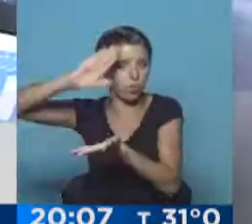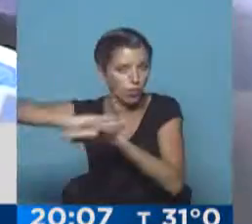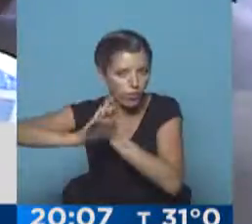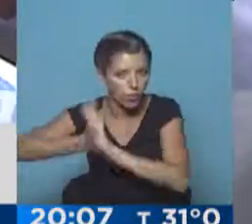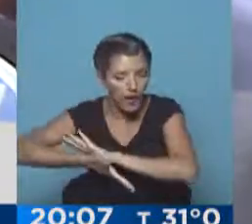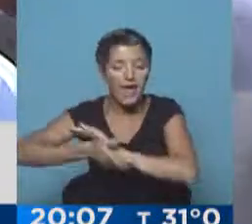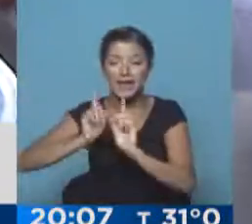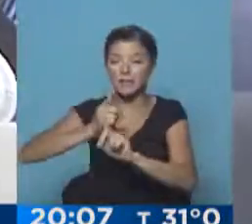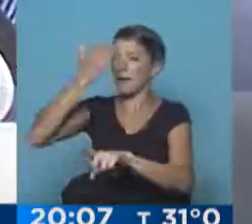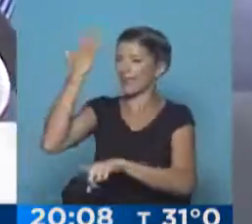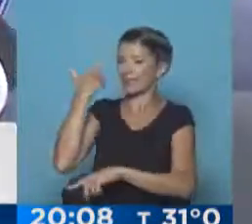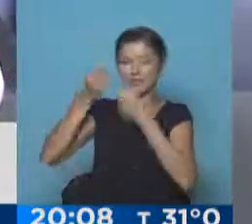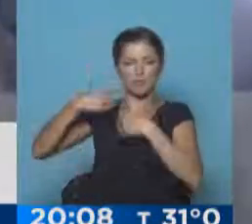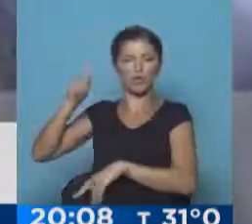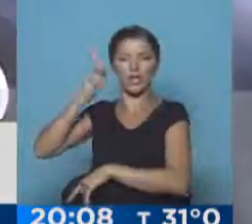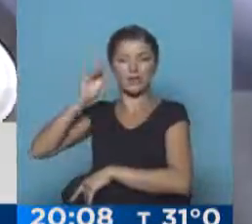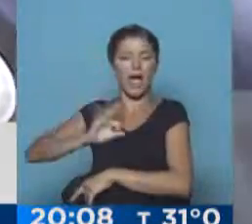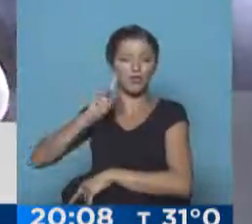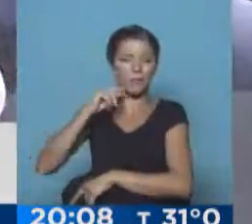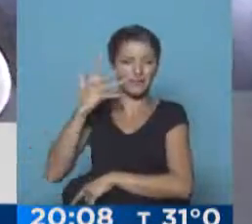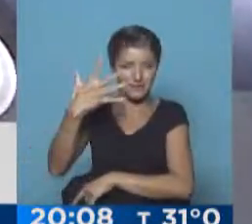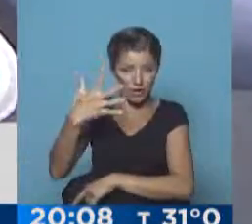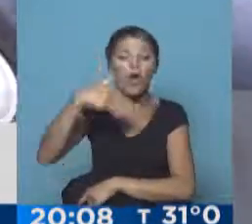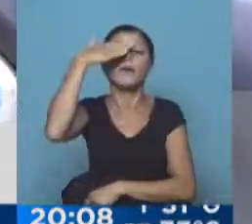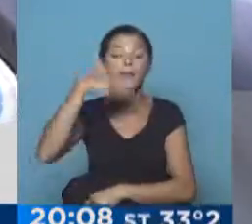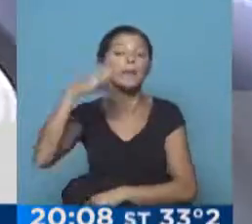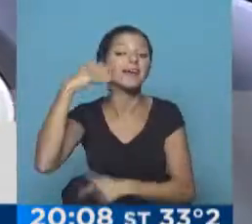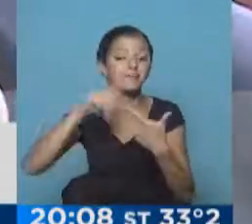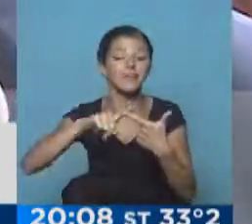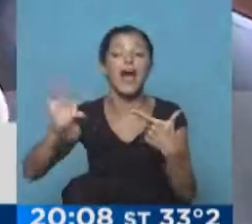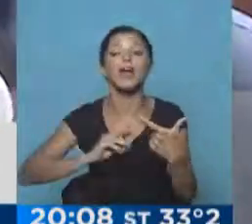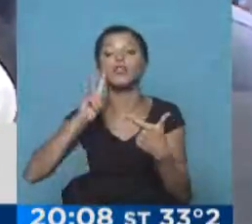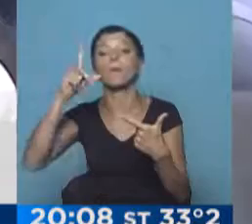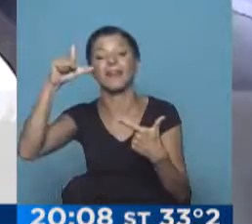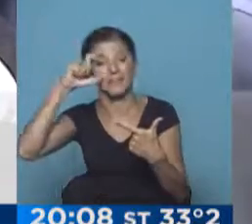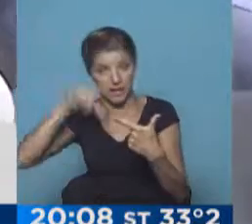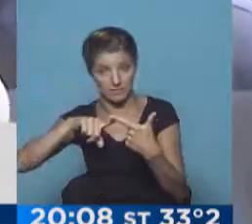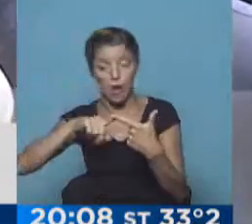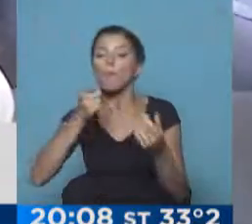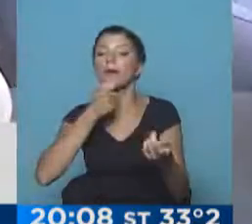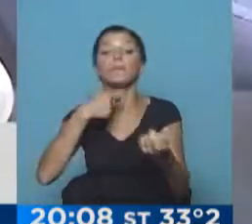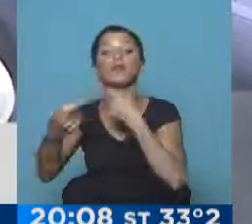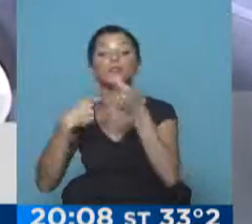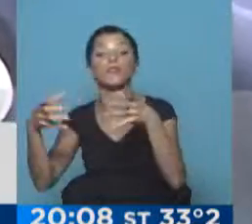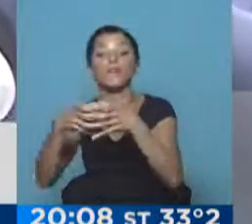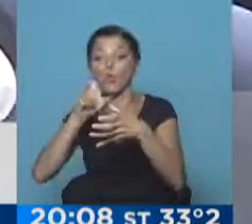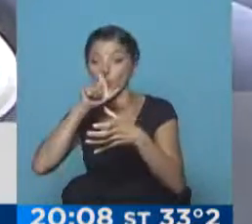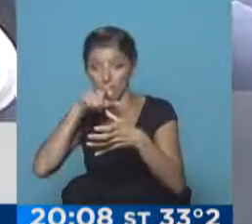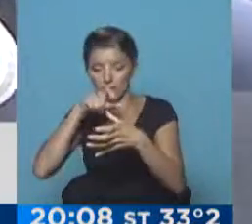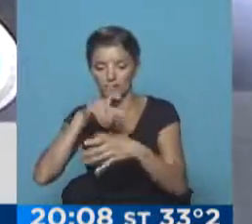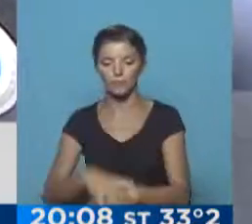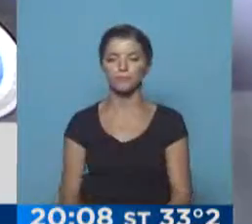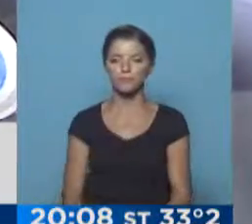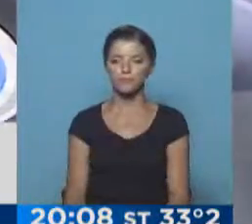Néstor en el 2005 y Cristina Kirchner en el 2010 con los fondos buitres, y así como hoy se recordaba